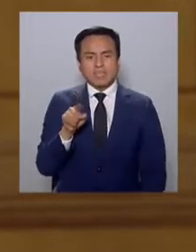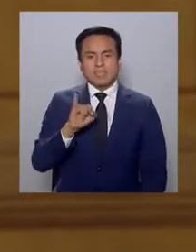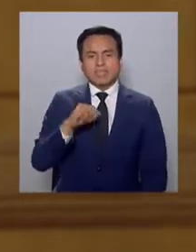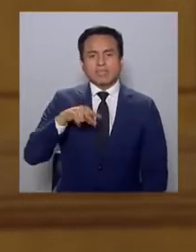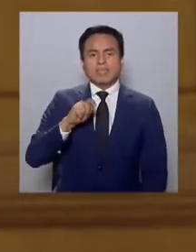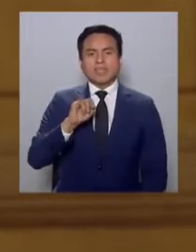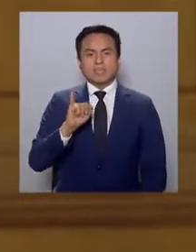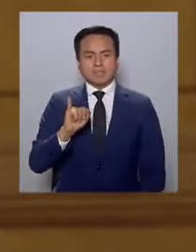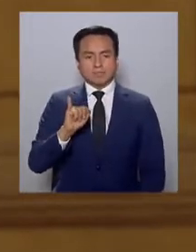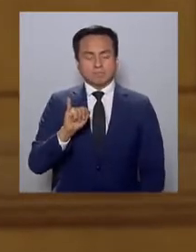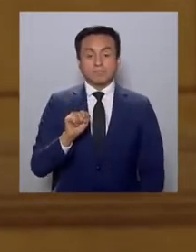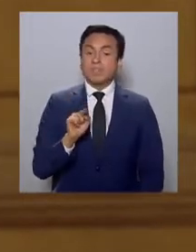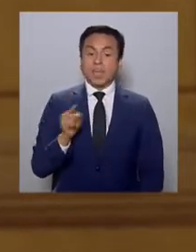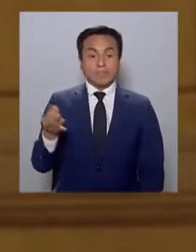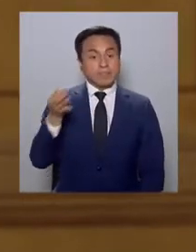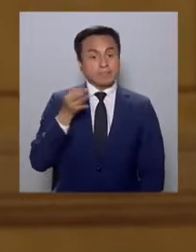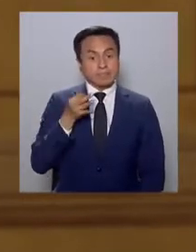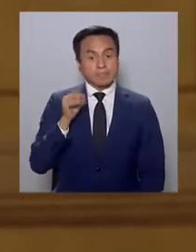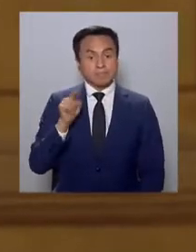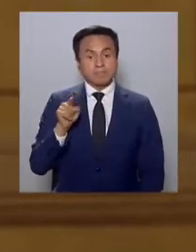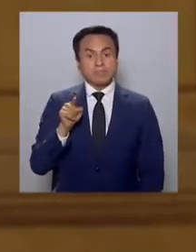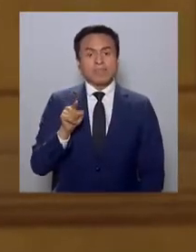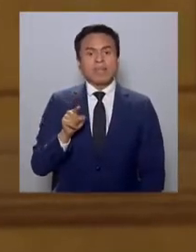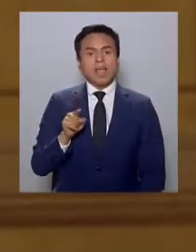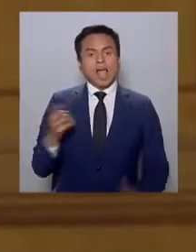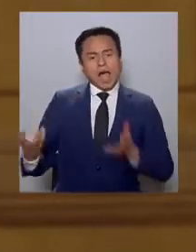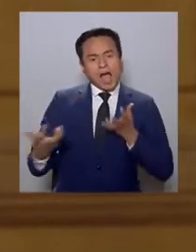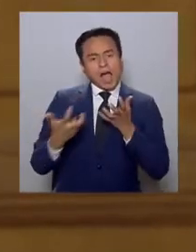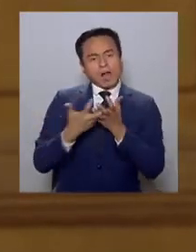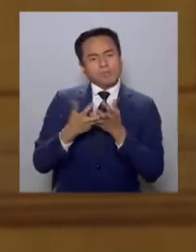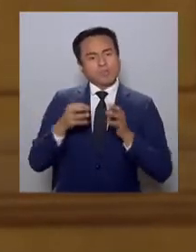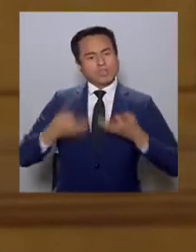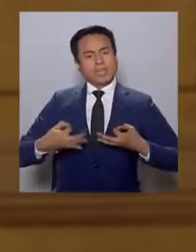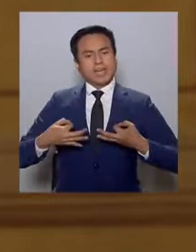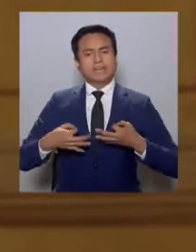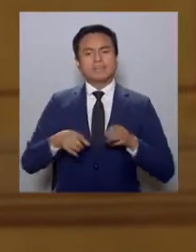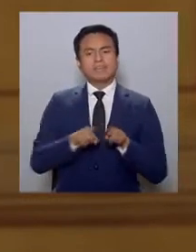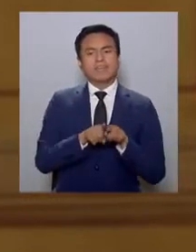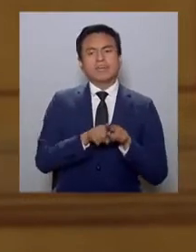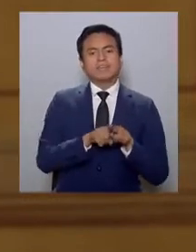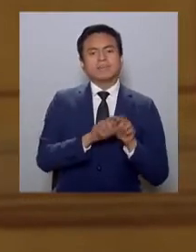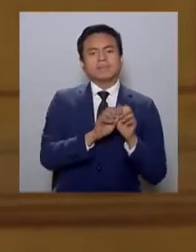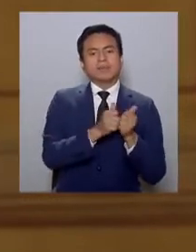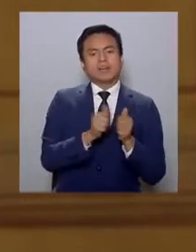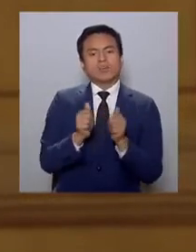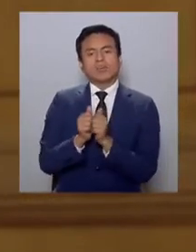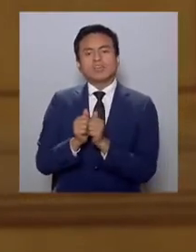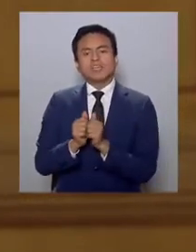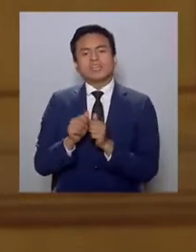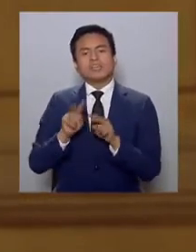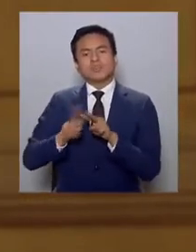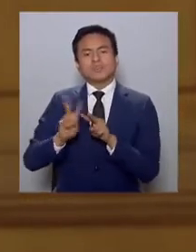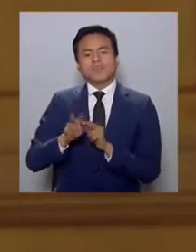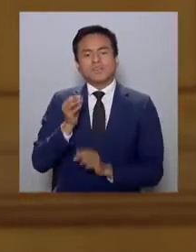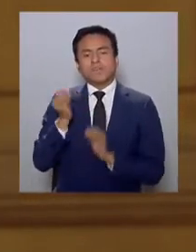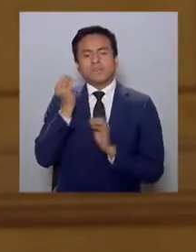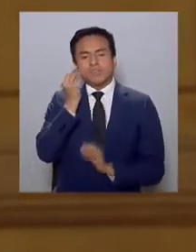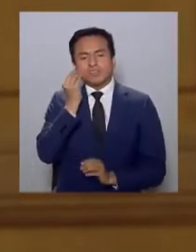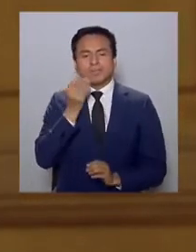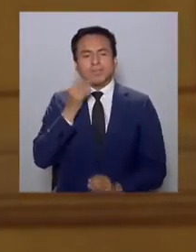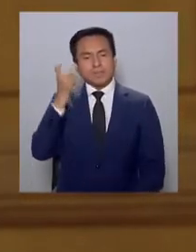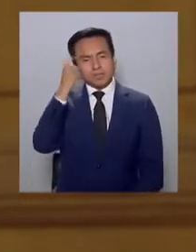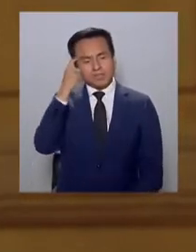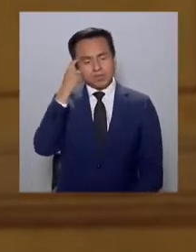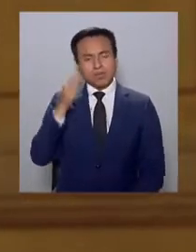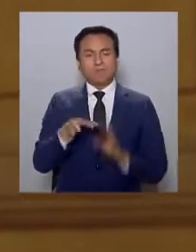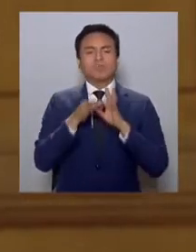Inti, en donde dice que la armonía va a ser del pan con el instrumento, del beso y del pensamiento.